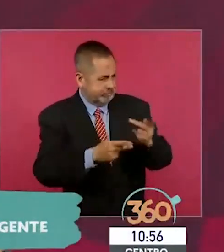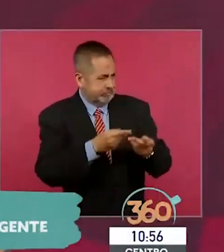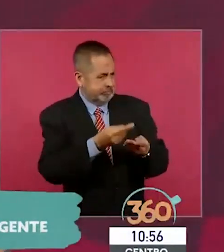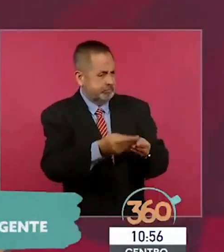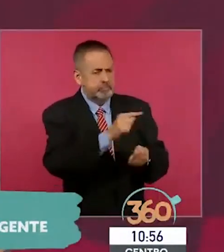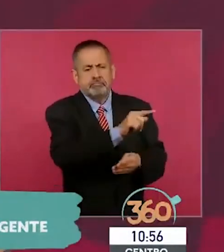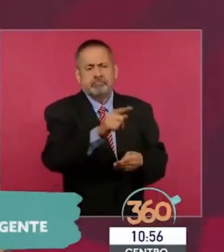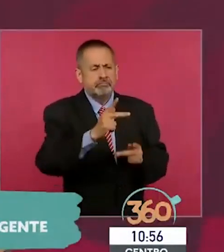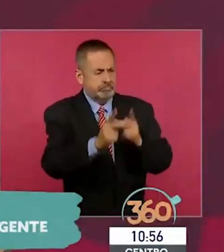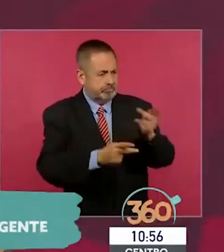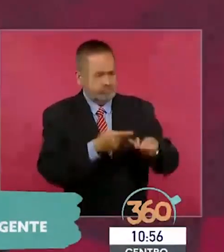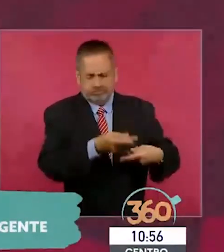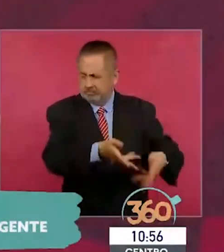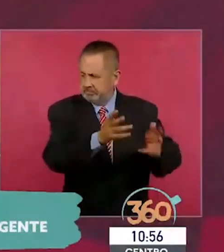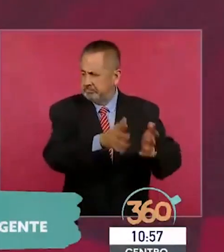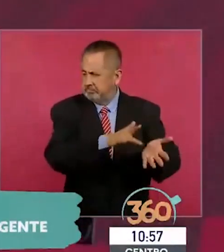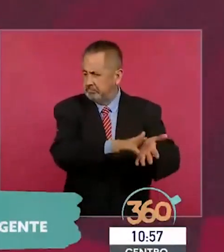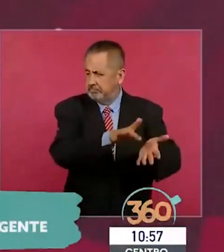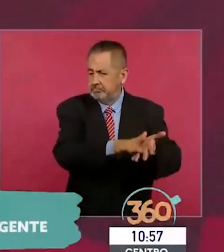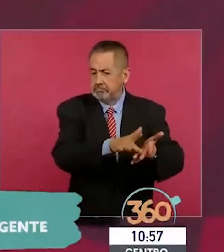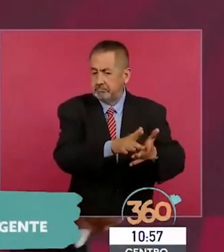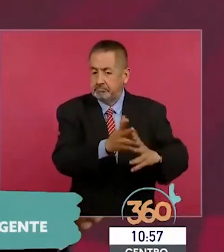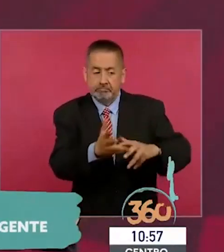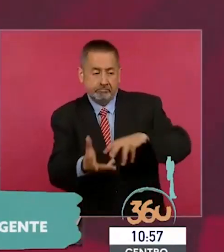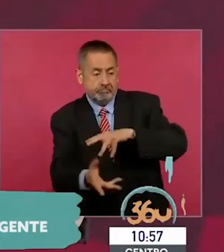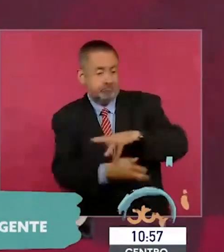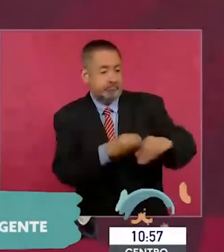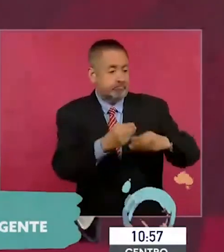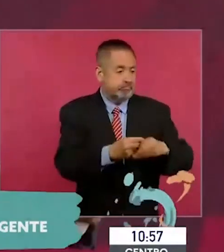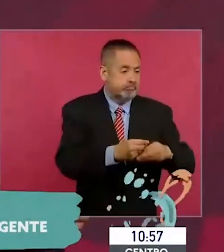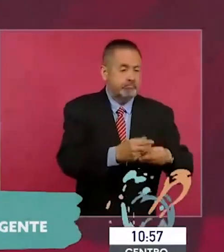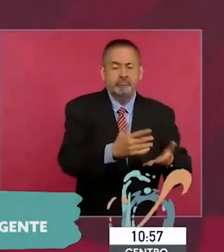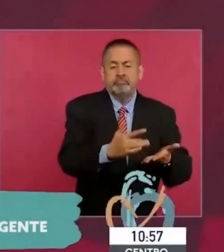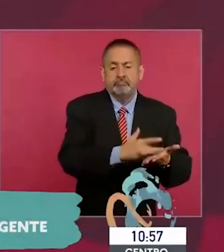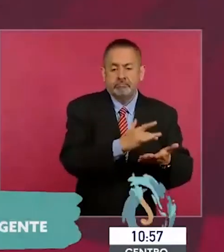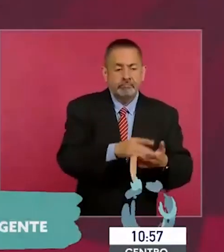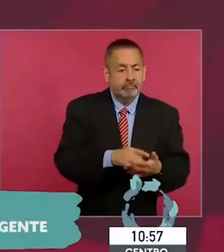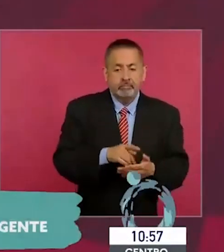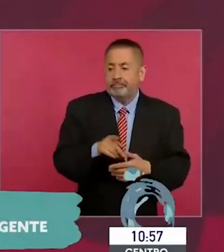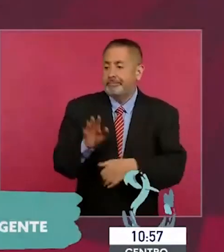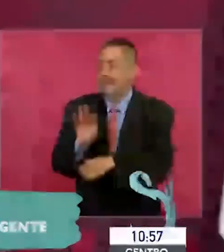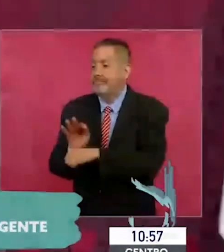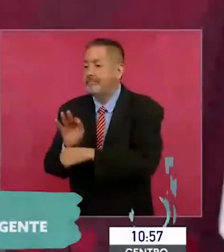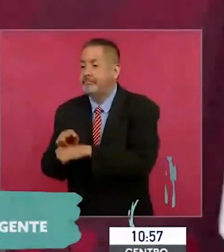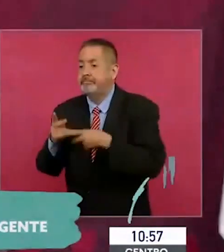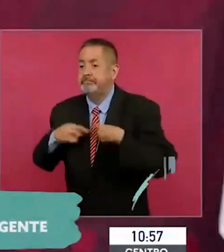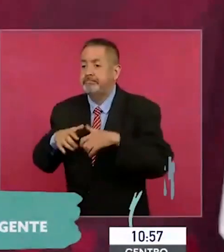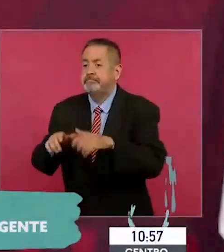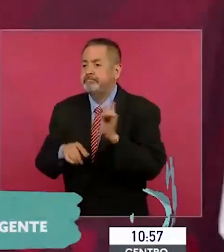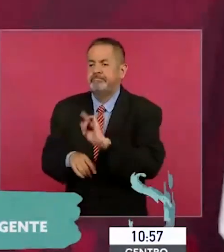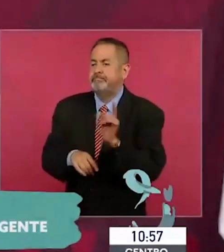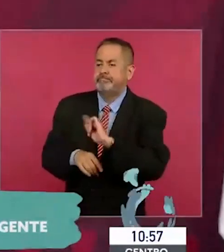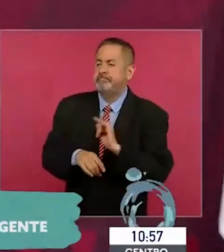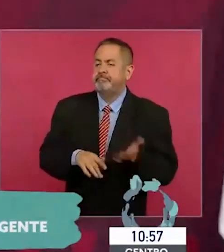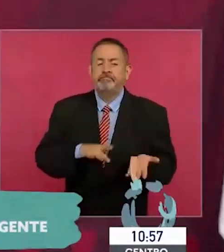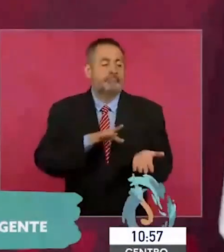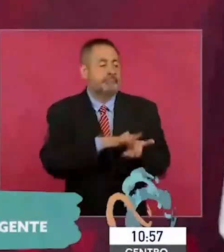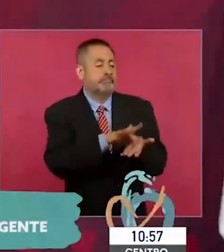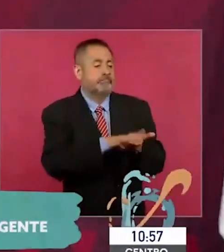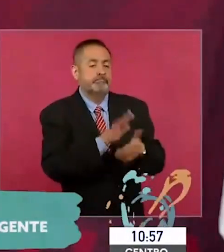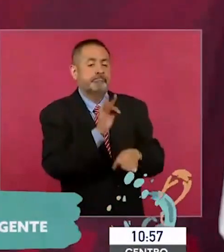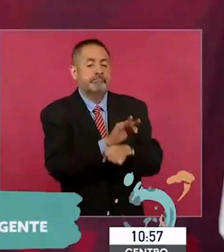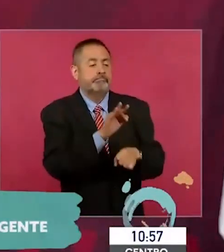más. Entonces, en vez de apoyar a los trabajadores y a la gente,